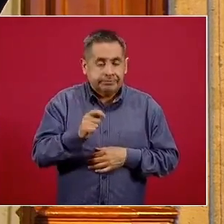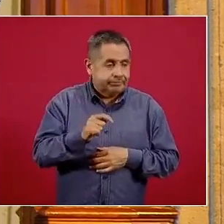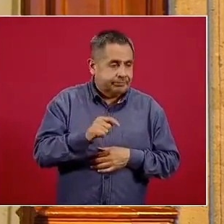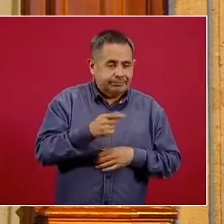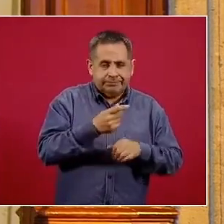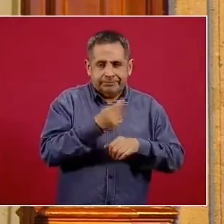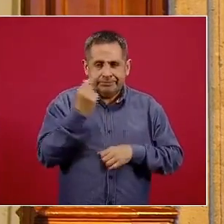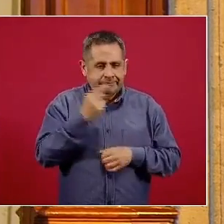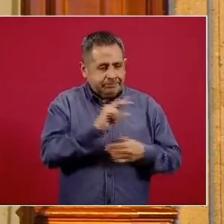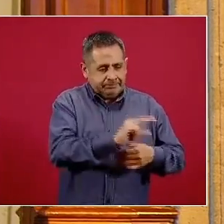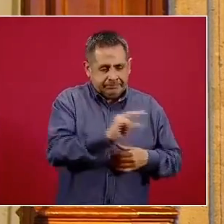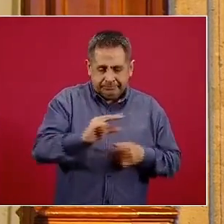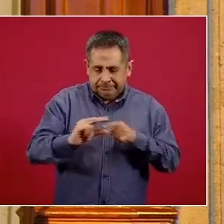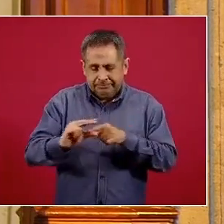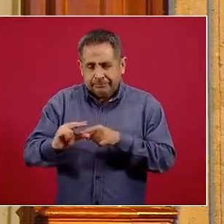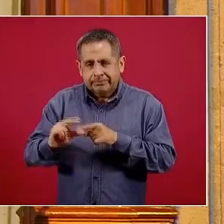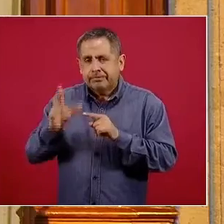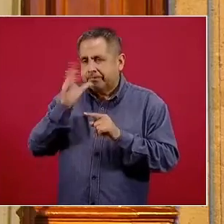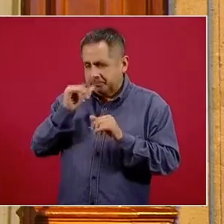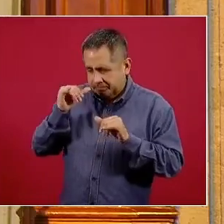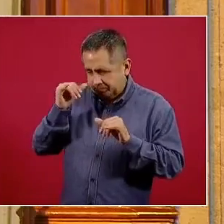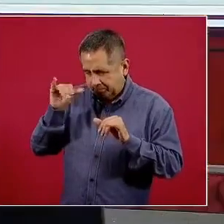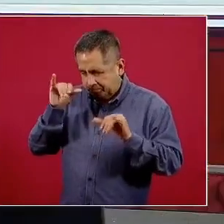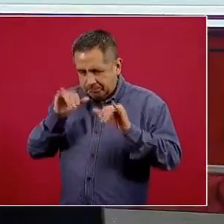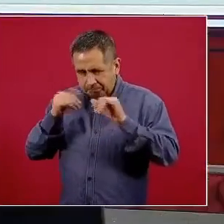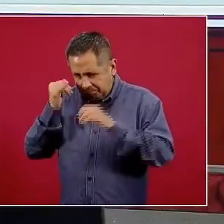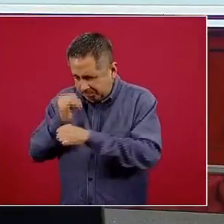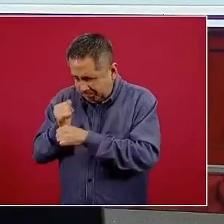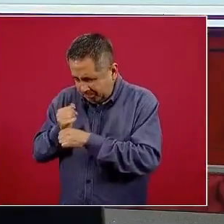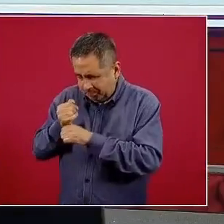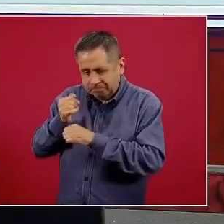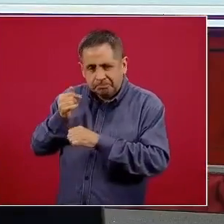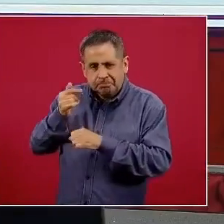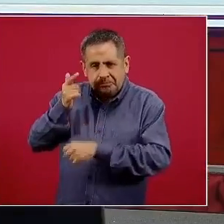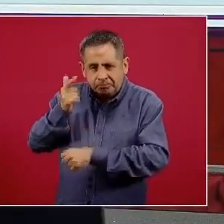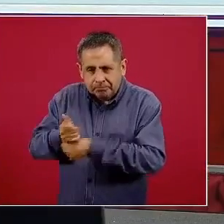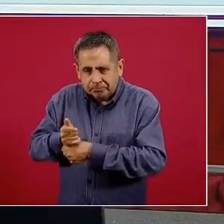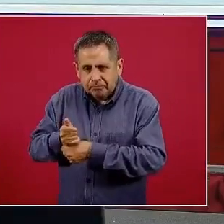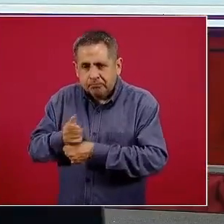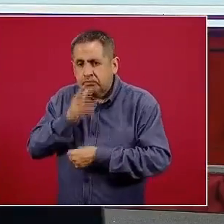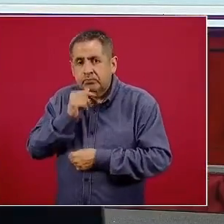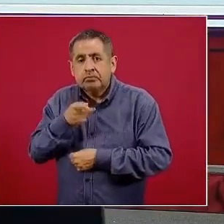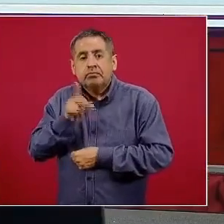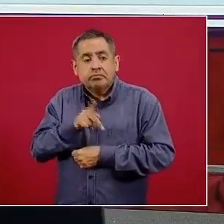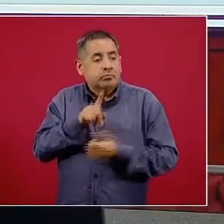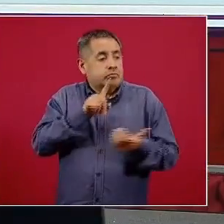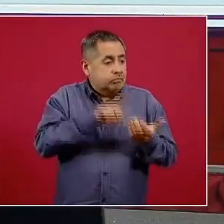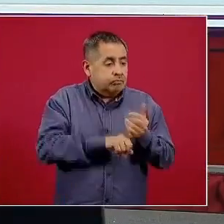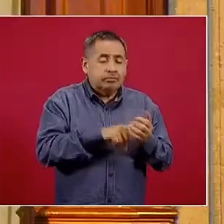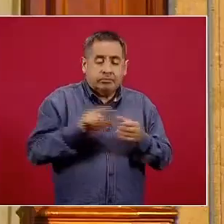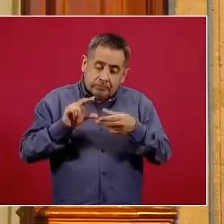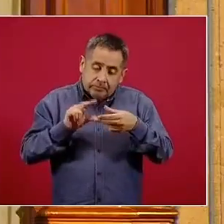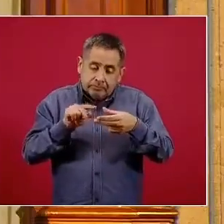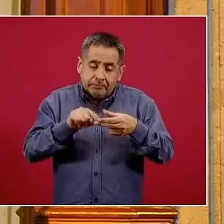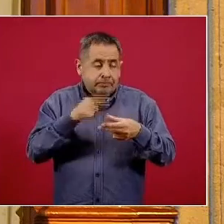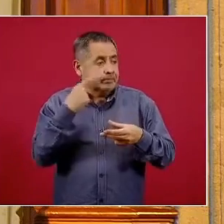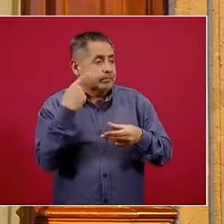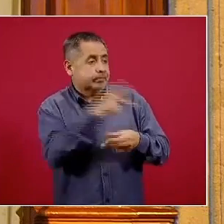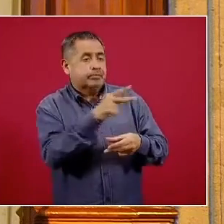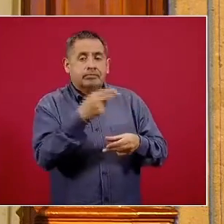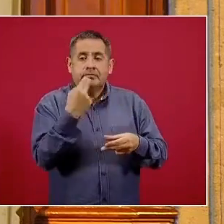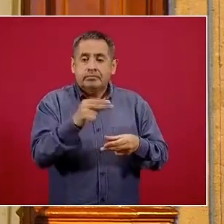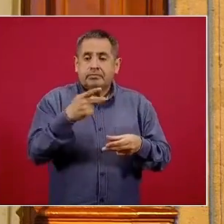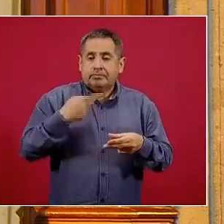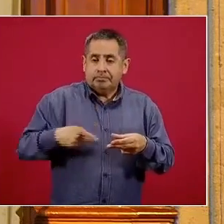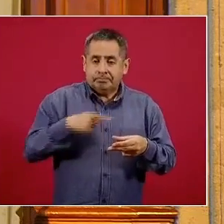que la muestra ya no haya podido entrar a un procedimiento, tenemos toda la información de estas personas y sabemos, que sería lo más